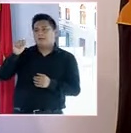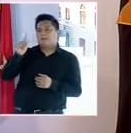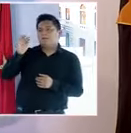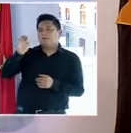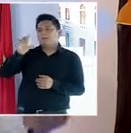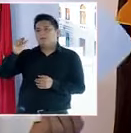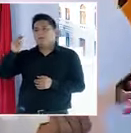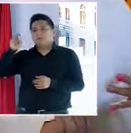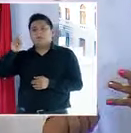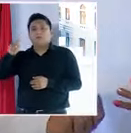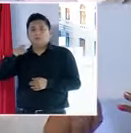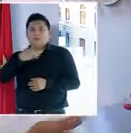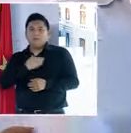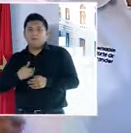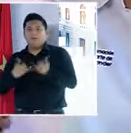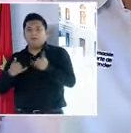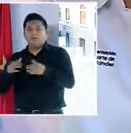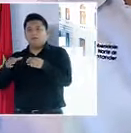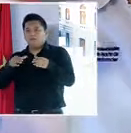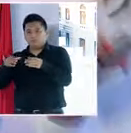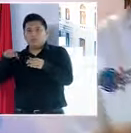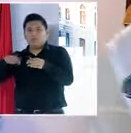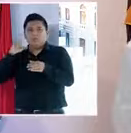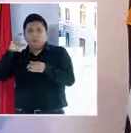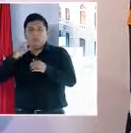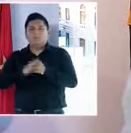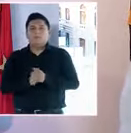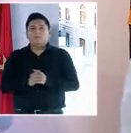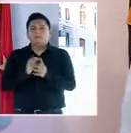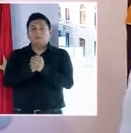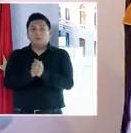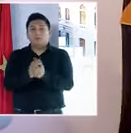Consejo. Un saludo especial